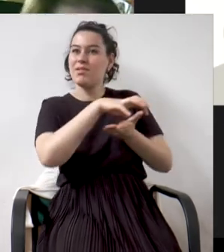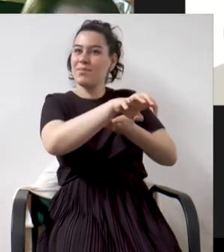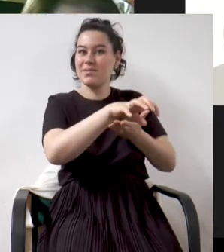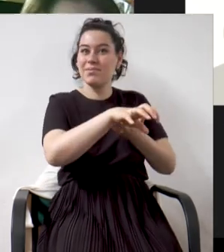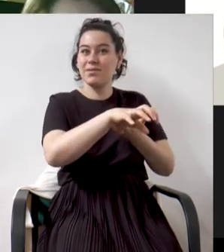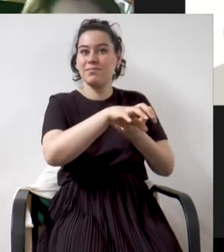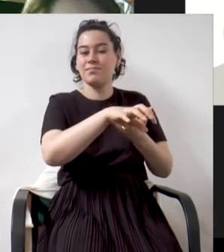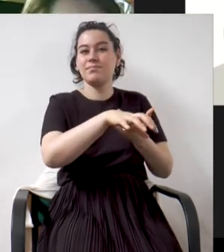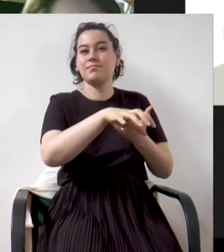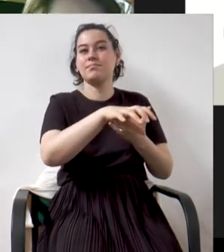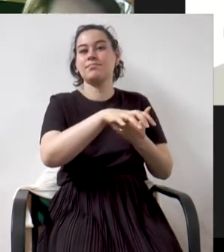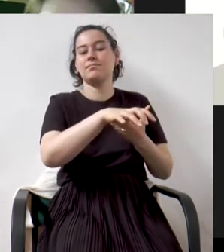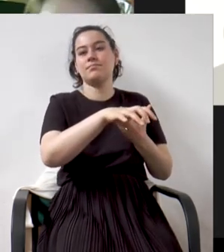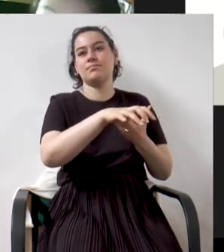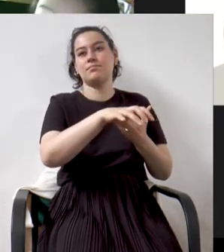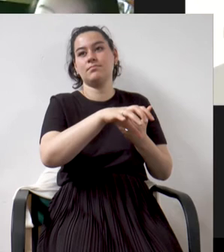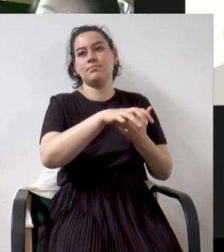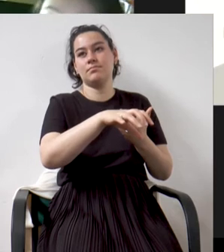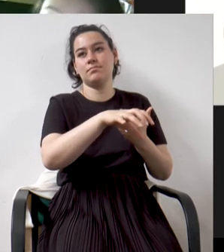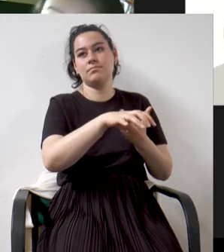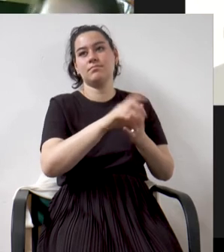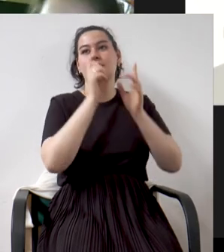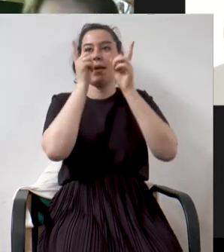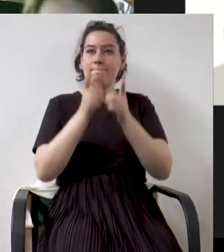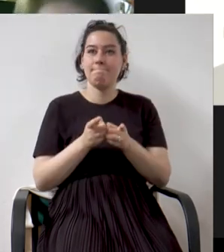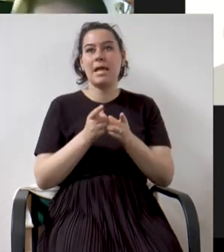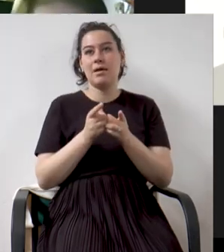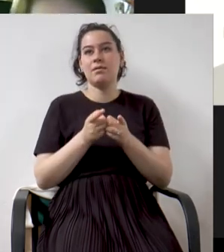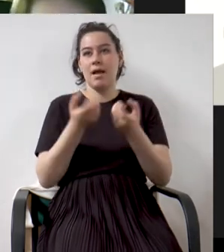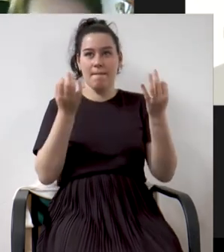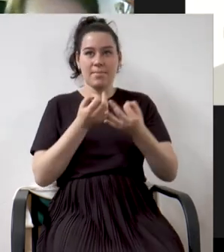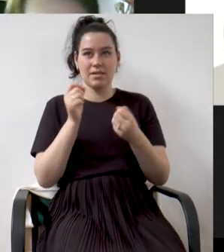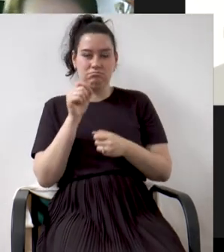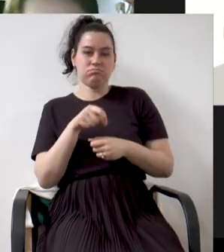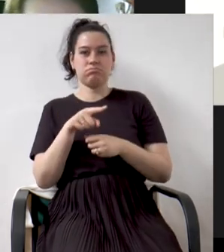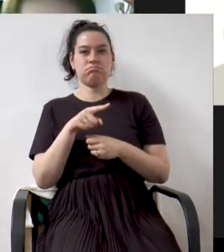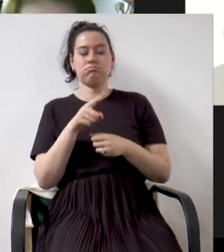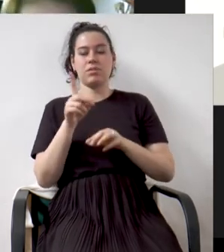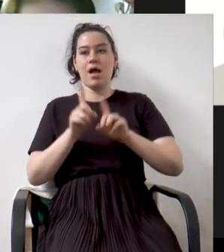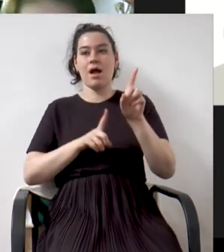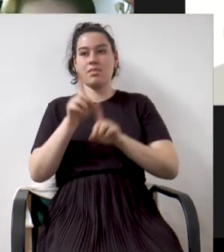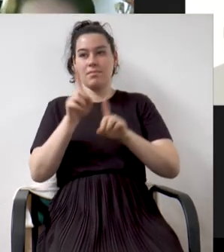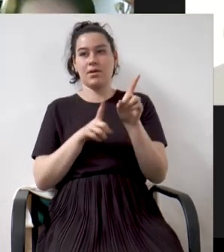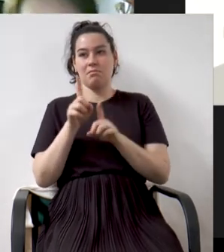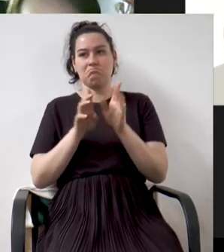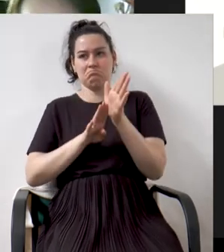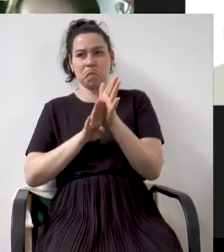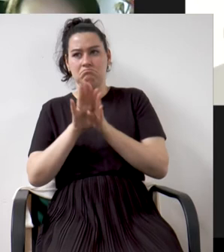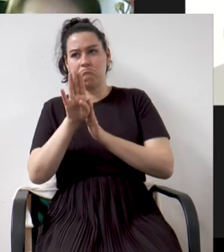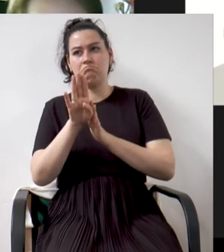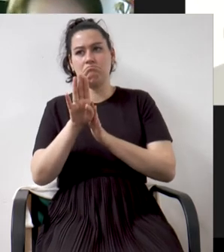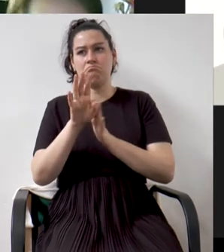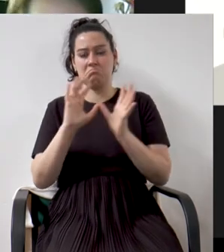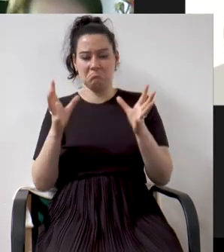importa quién le va a dar la clase, pero que en lo particular va a crecer, académicamente va a crecer y va a estar en su